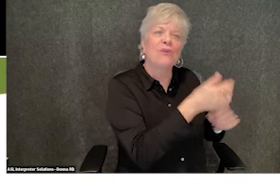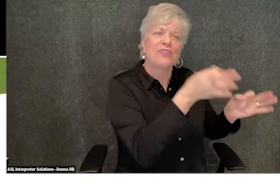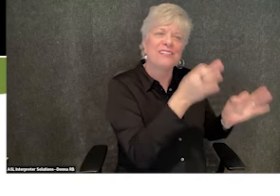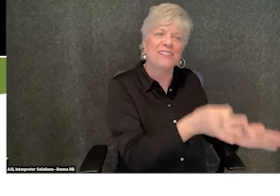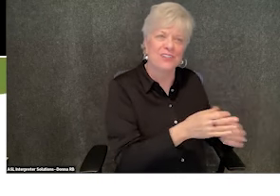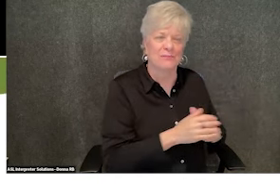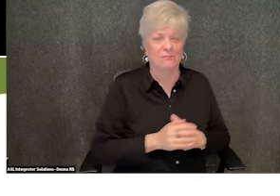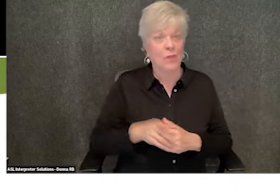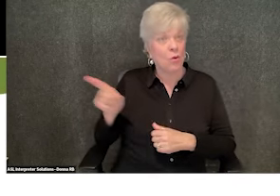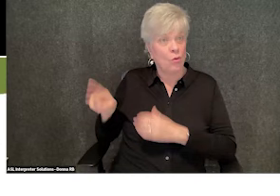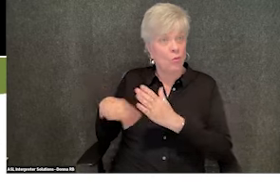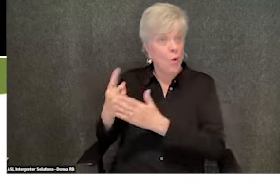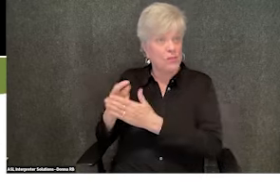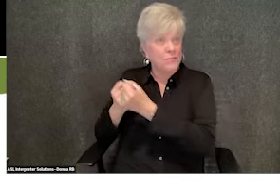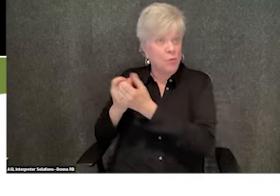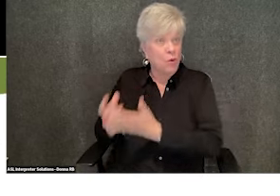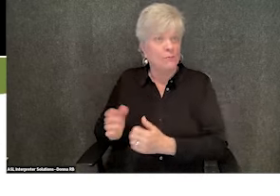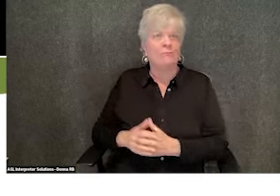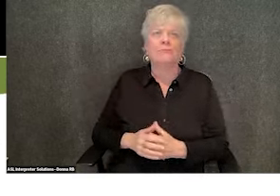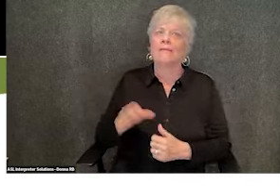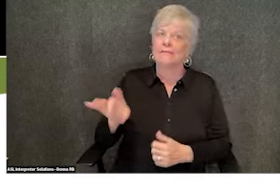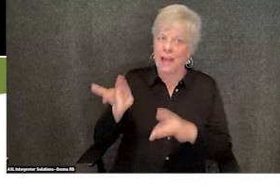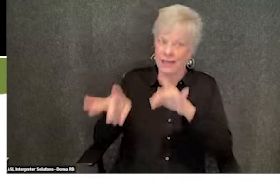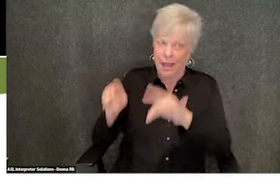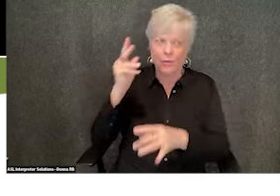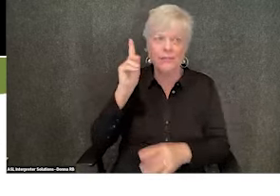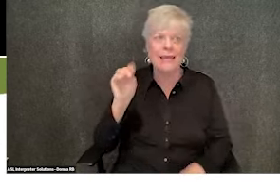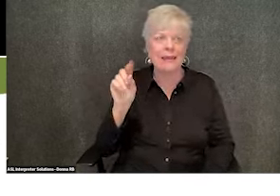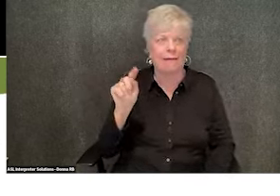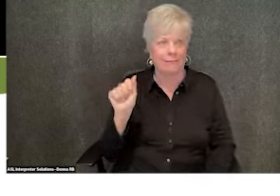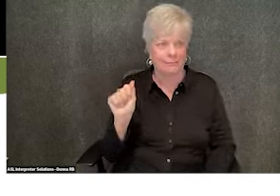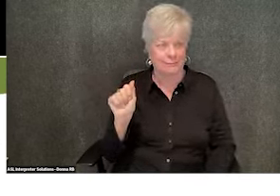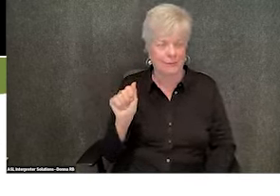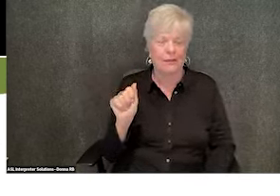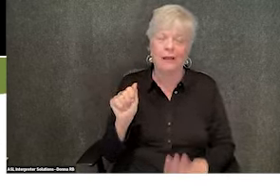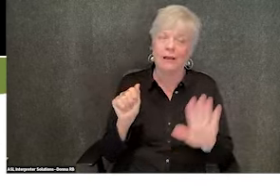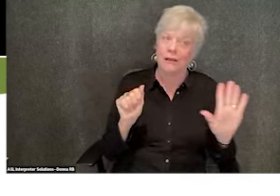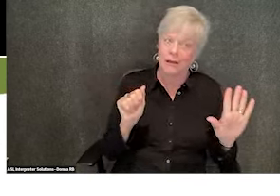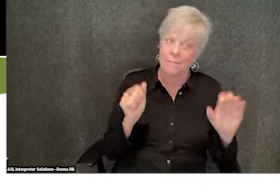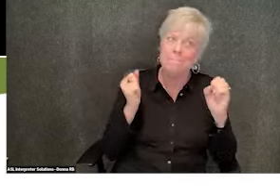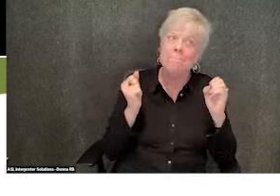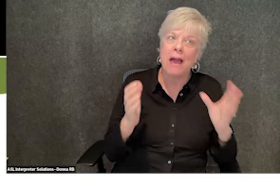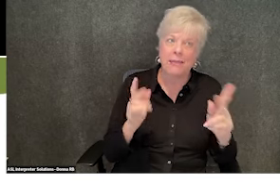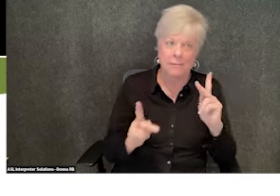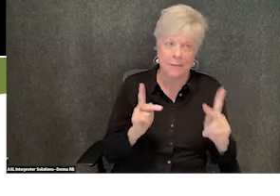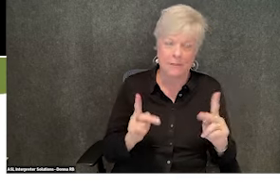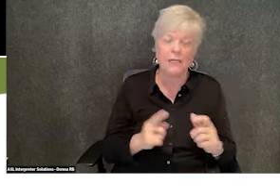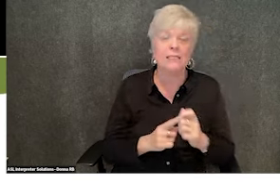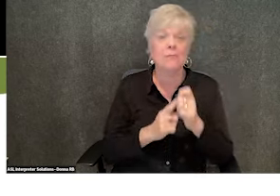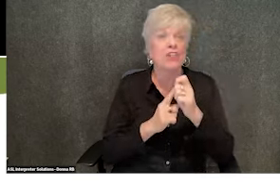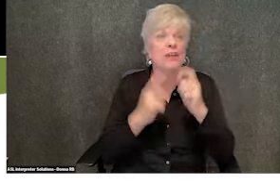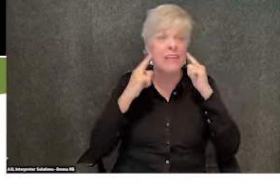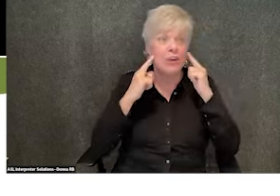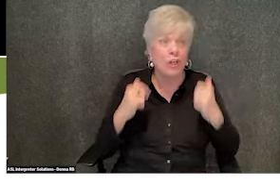para que puedan tomar esa decisión. ¿Y cuáles son los papeles que un apoyador puede tomar? O